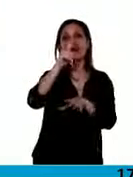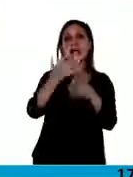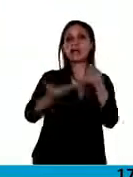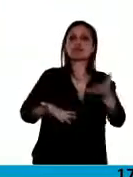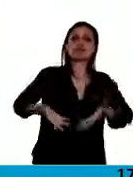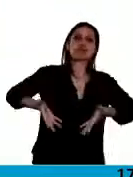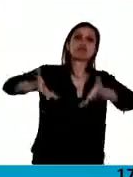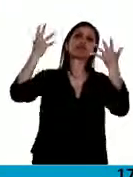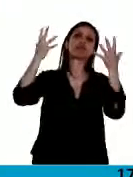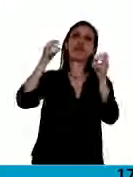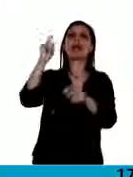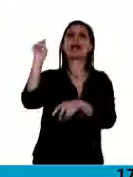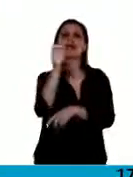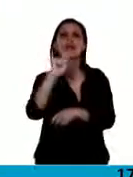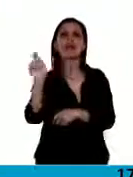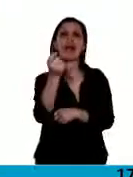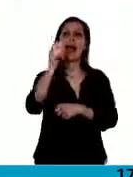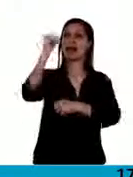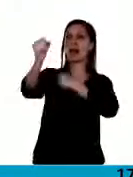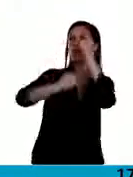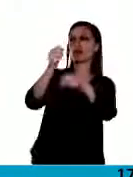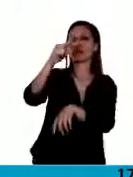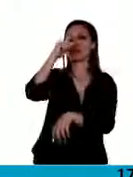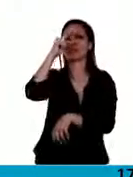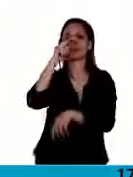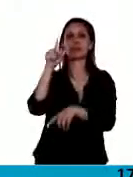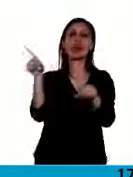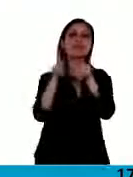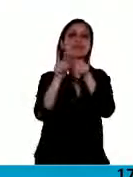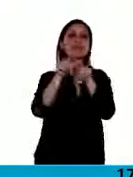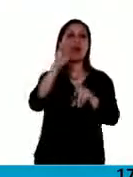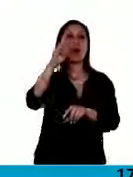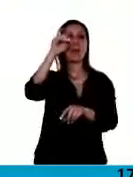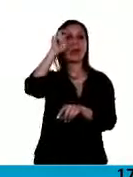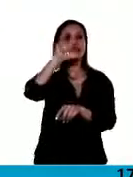desarrollos inmobiliarios, como el que impulsa Bellaco ahí en